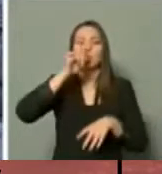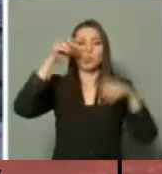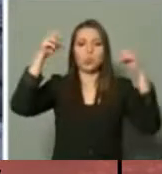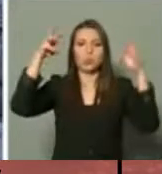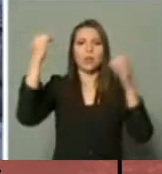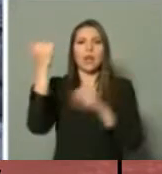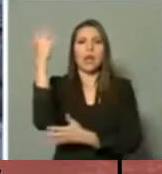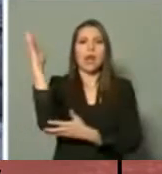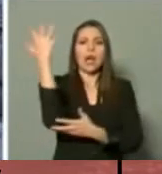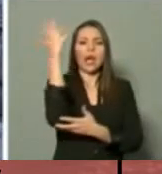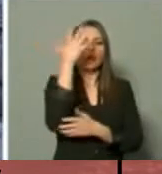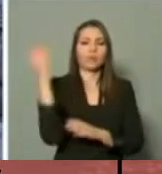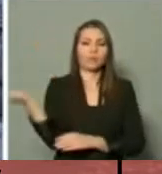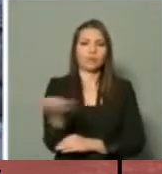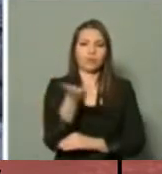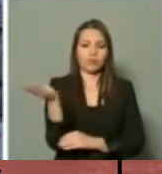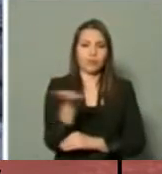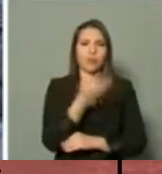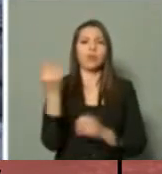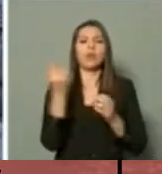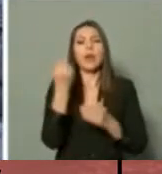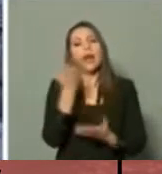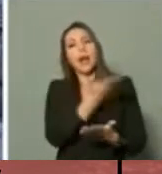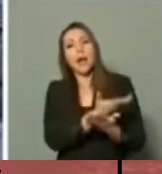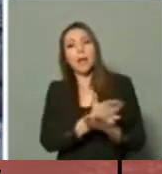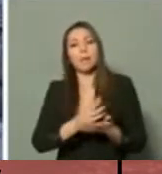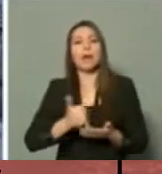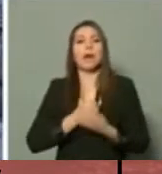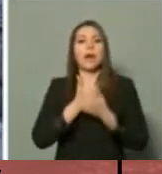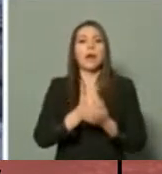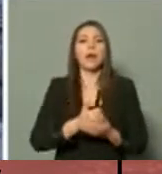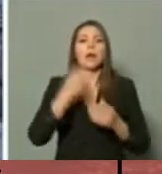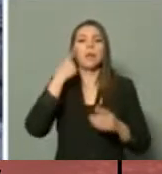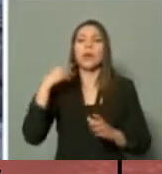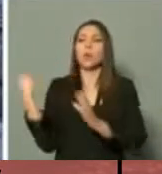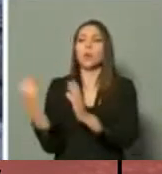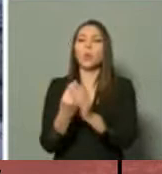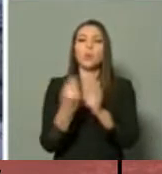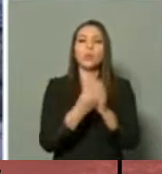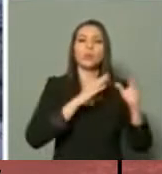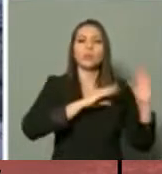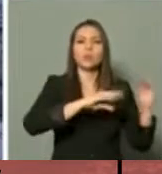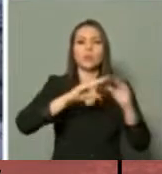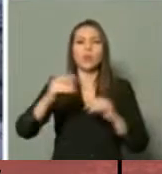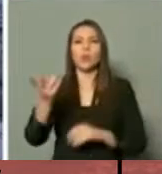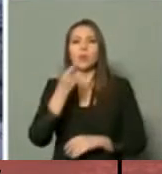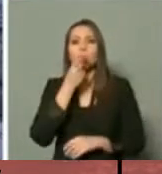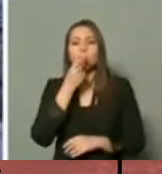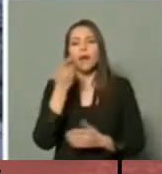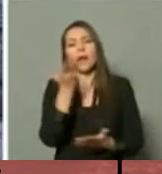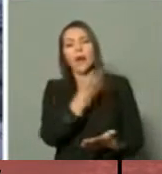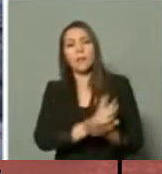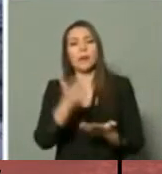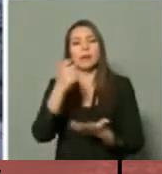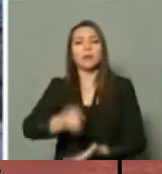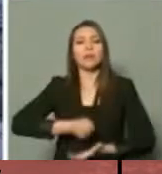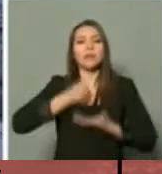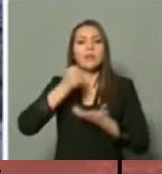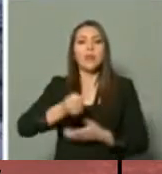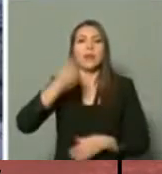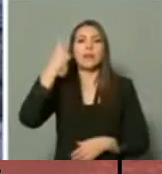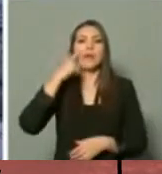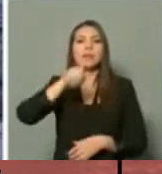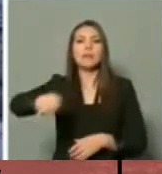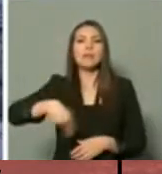que modificar y mejorar los programas de capacitación para los policías y designar el presupuesto suficiente para proporcionarles la